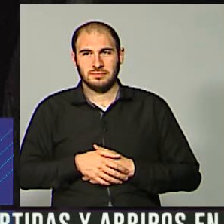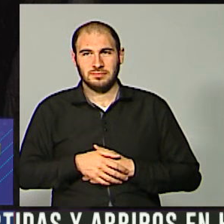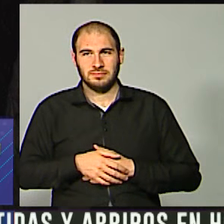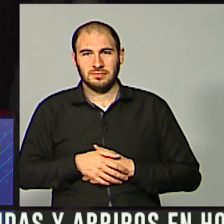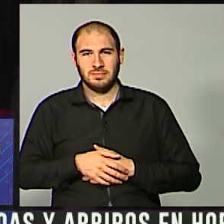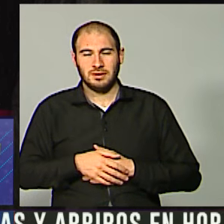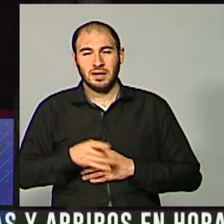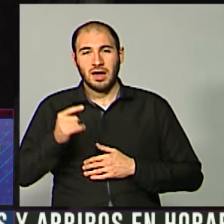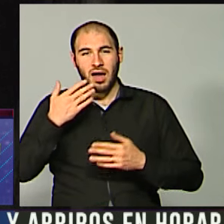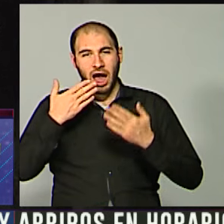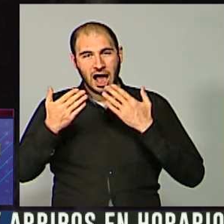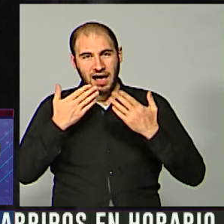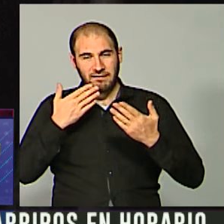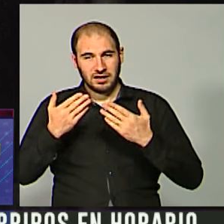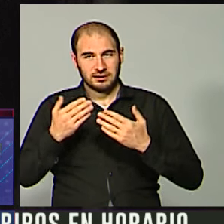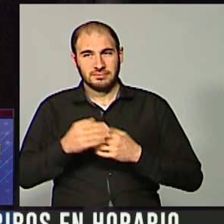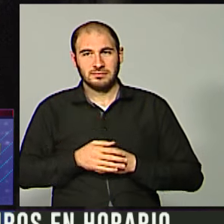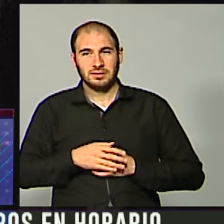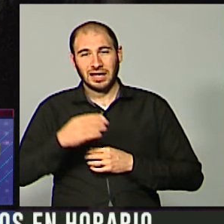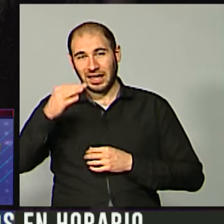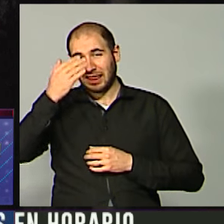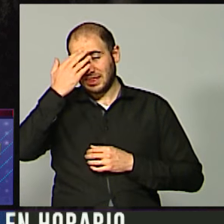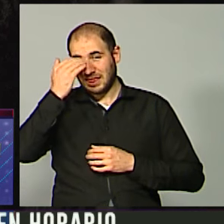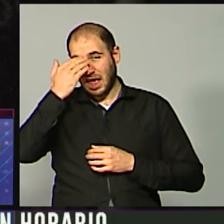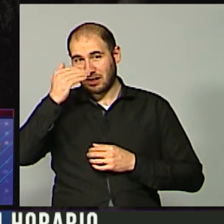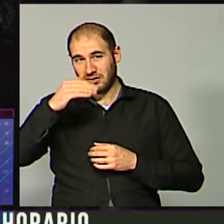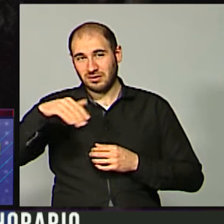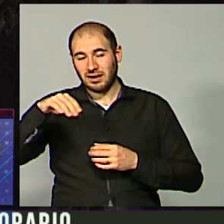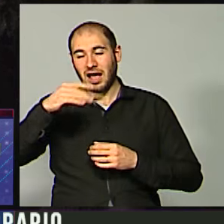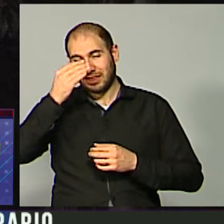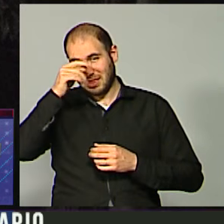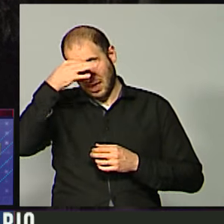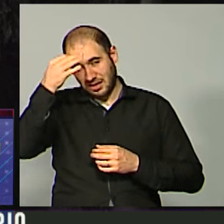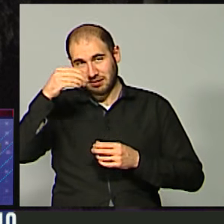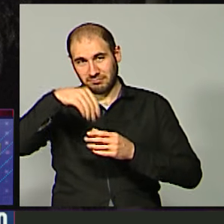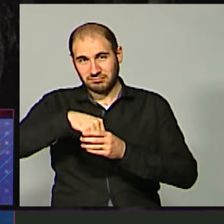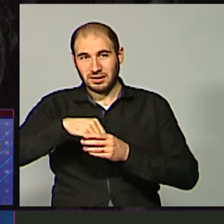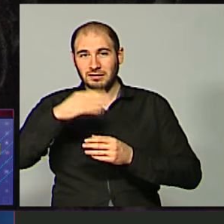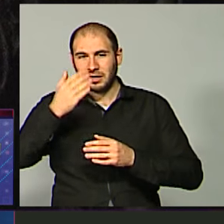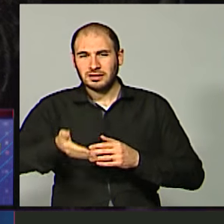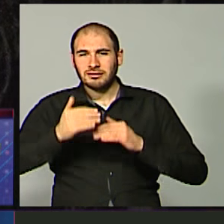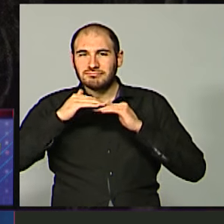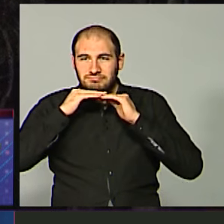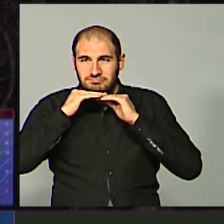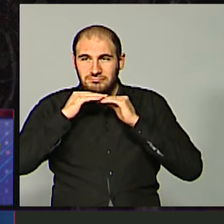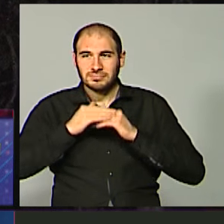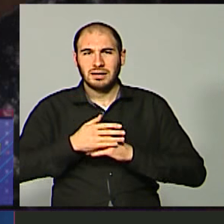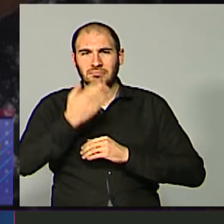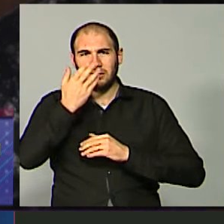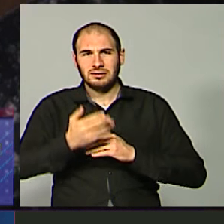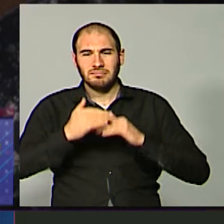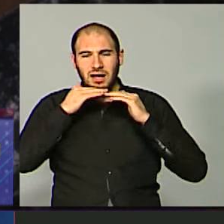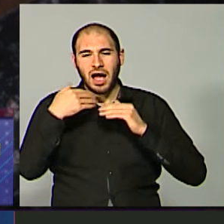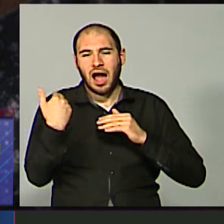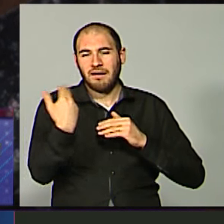vamos a hablar también de lo que sugiere la obra en el terreno, digamos, mientras el espectador está allí. El espectador está en el